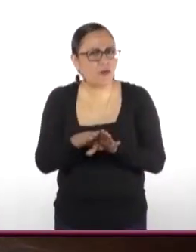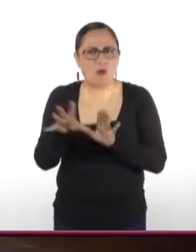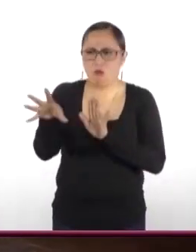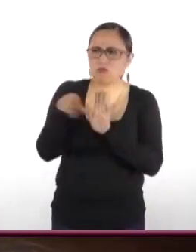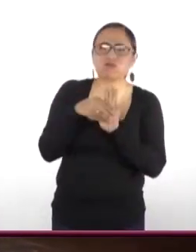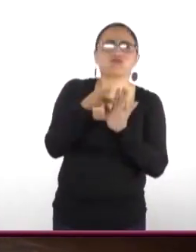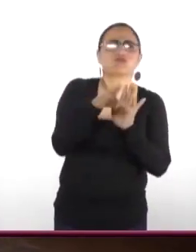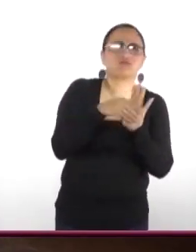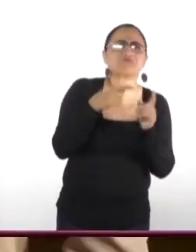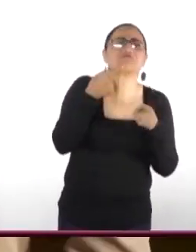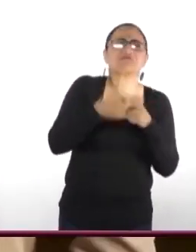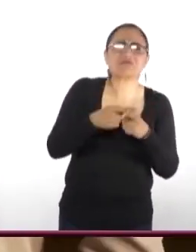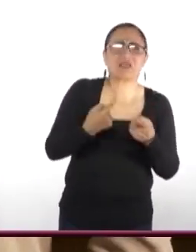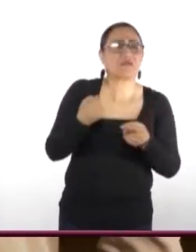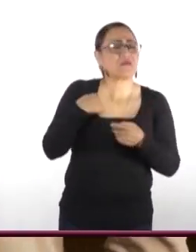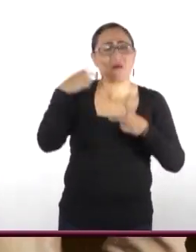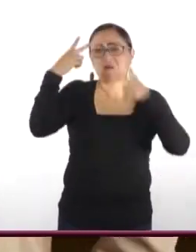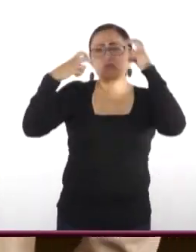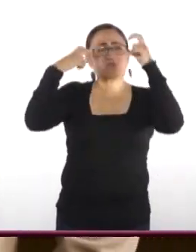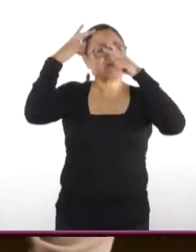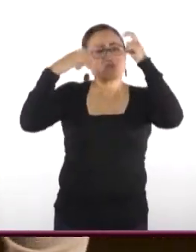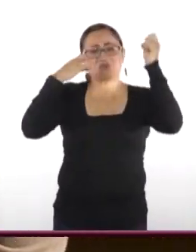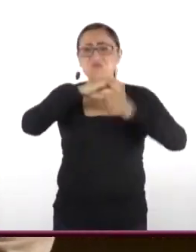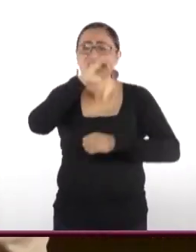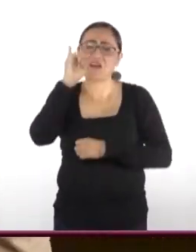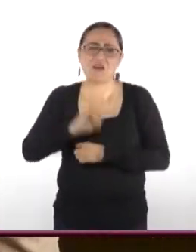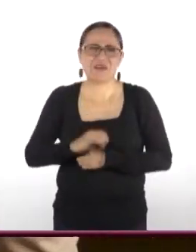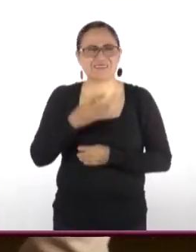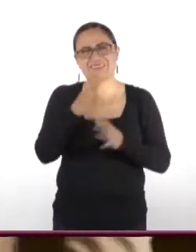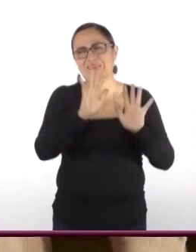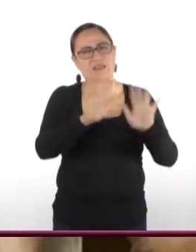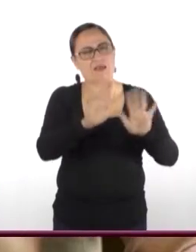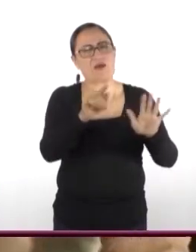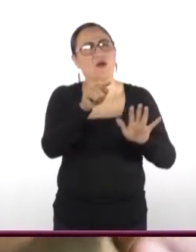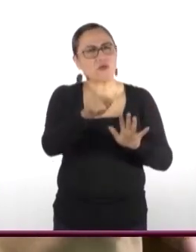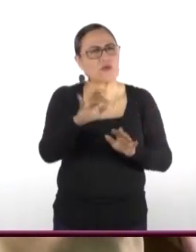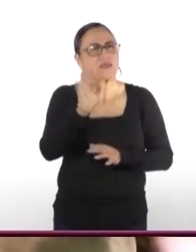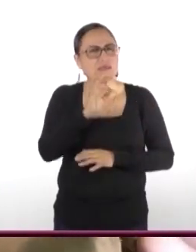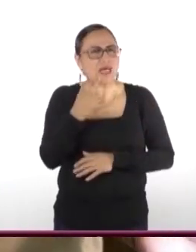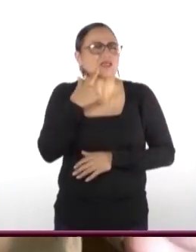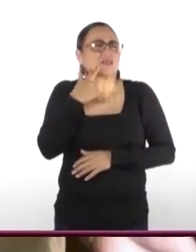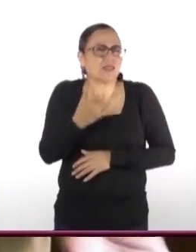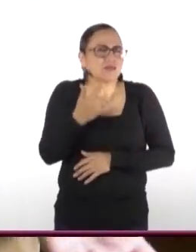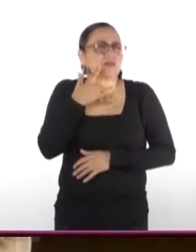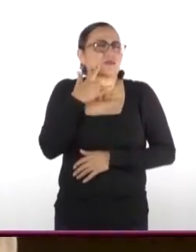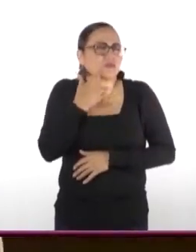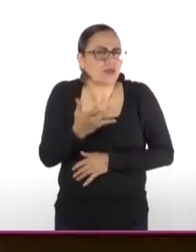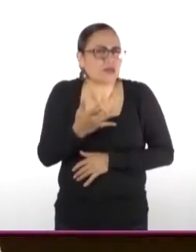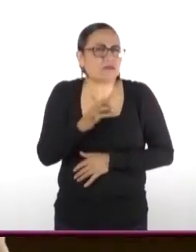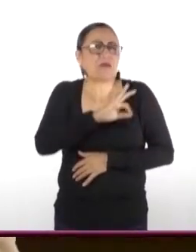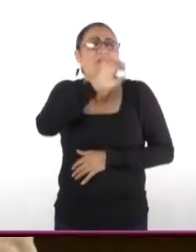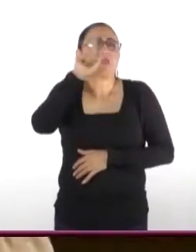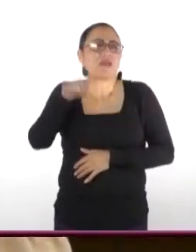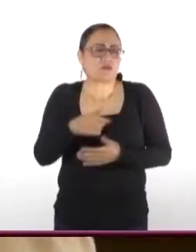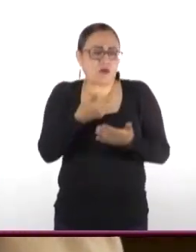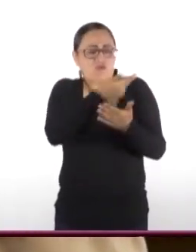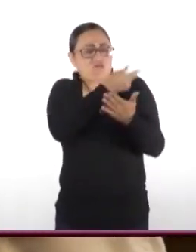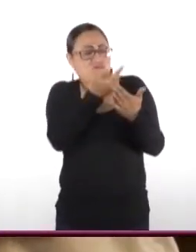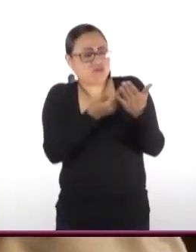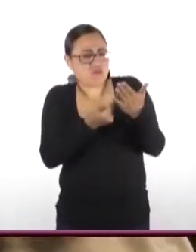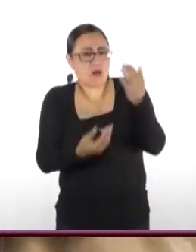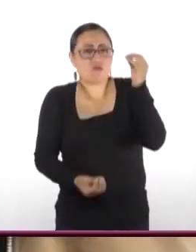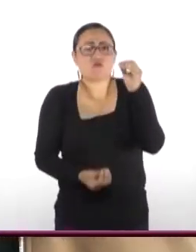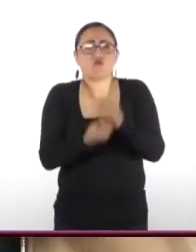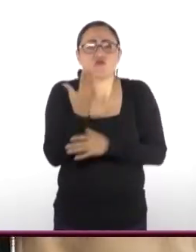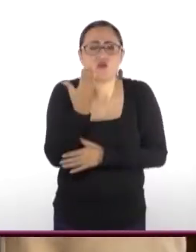¿Cómo? Ahora sí que yo ni en sueños. No, no digas eso, ni lo has intentado tanto. A lo mejor si lo intentas más y te